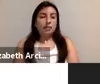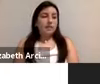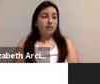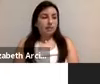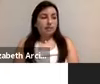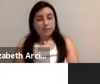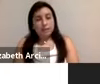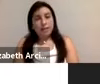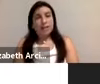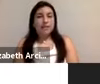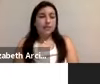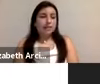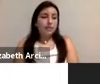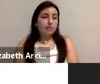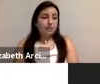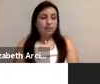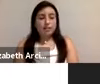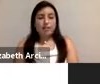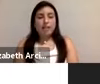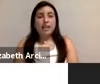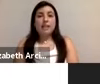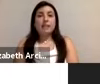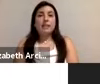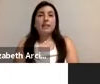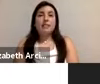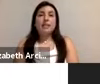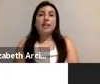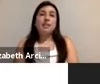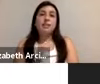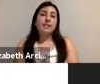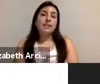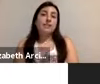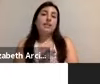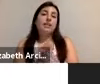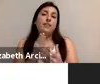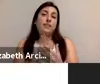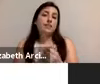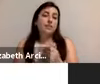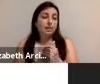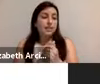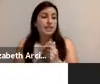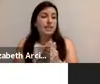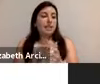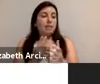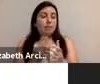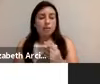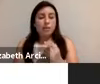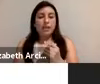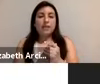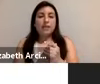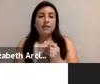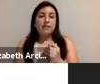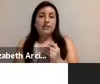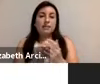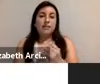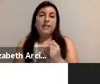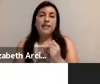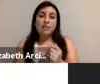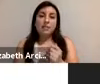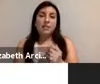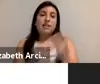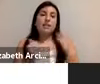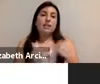sacó un estudio que nos habla de los factores pronósticos para la recuperación a largo plazo de efectos visuales por un evento